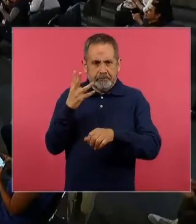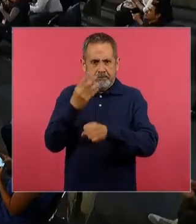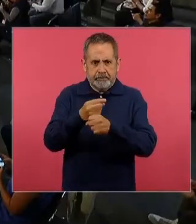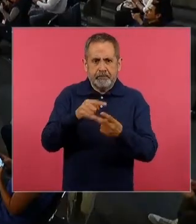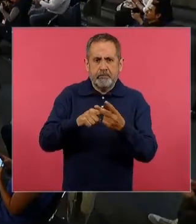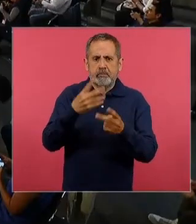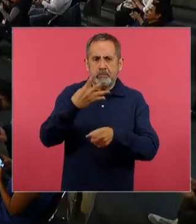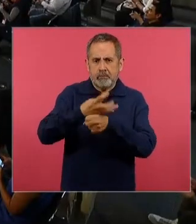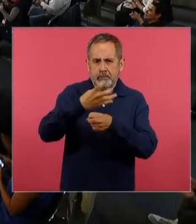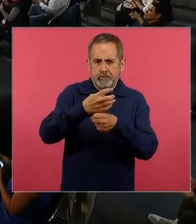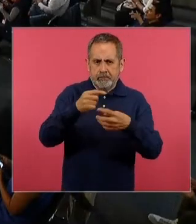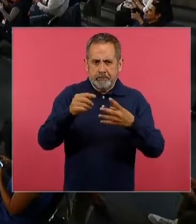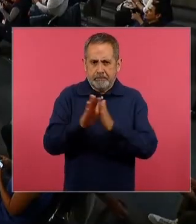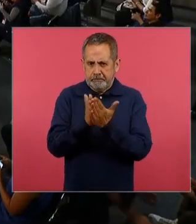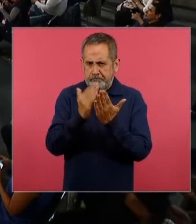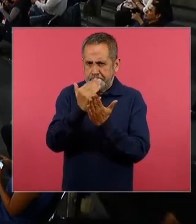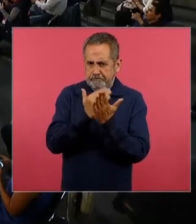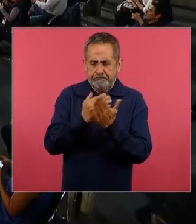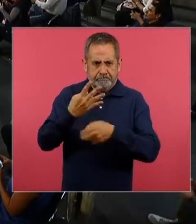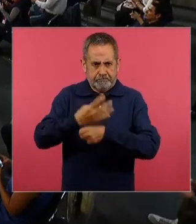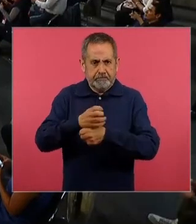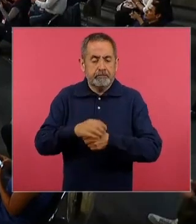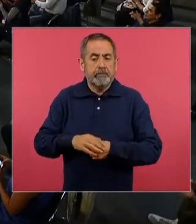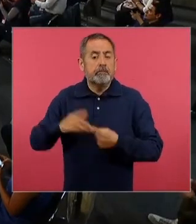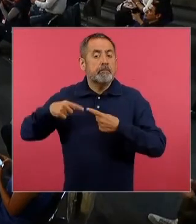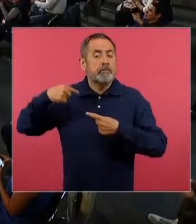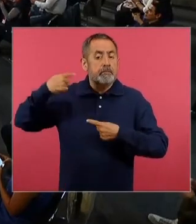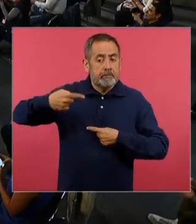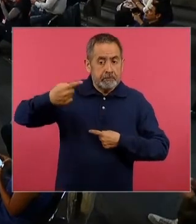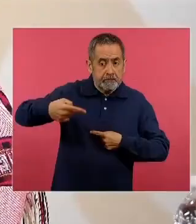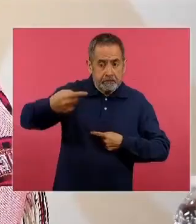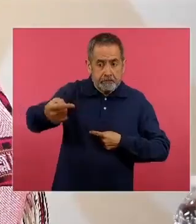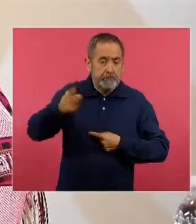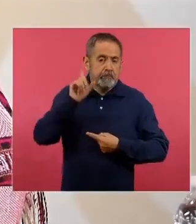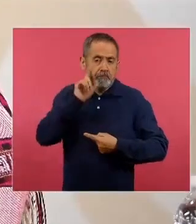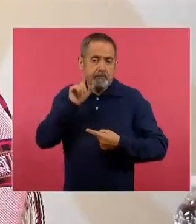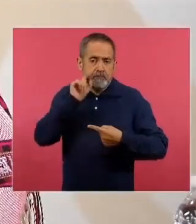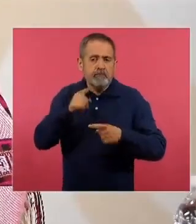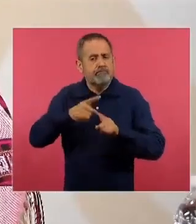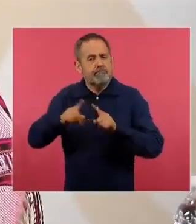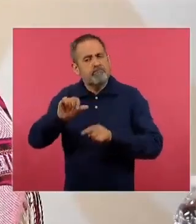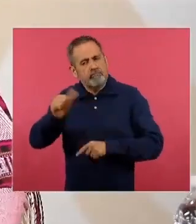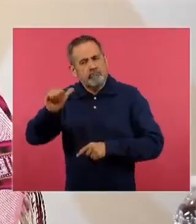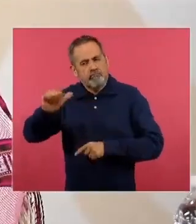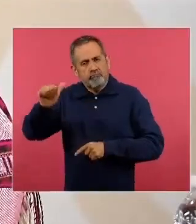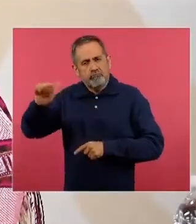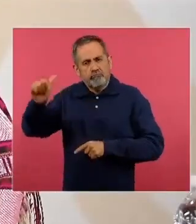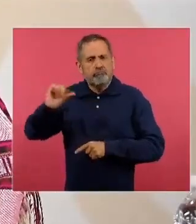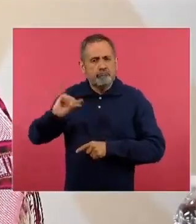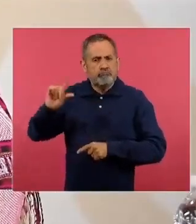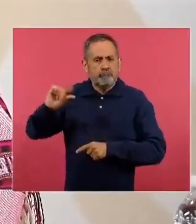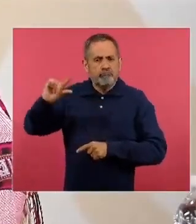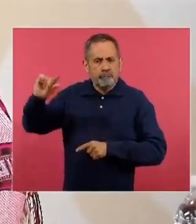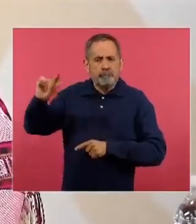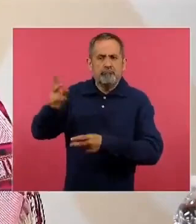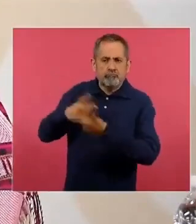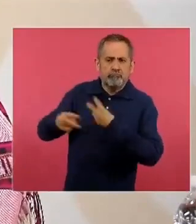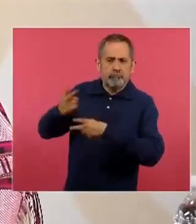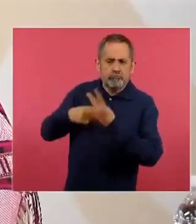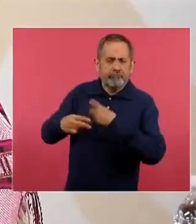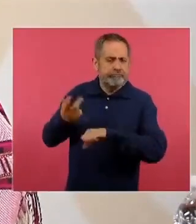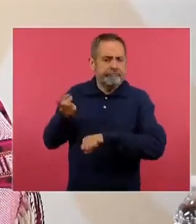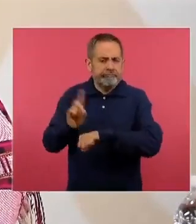conferencias subsecuentes estarán más académicos, especialistas, más maestros, maestras. Cada